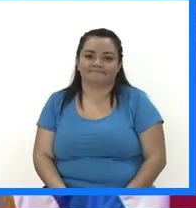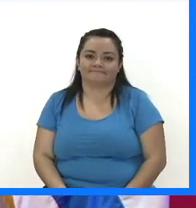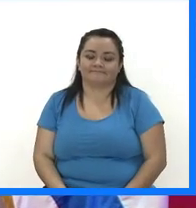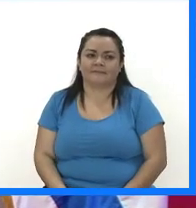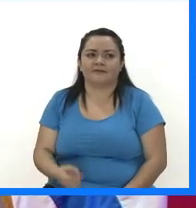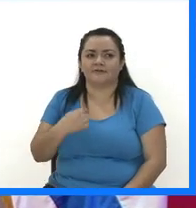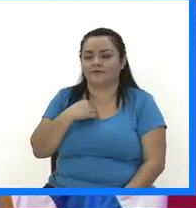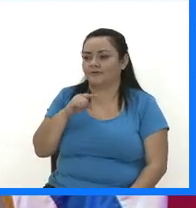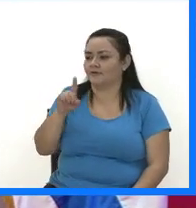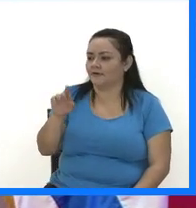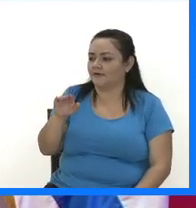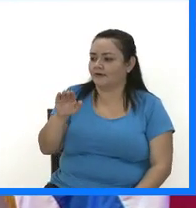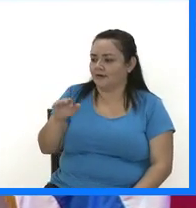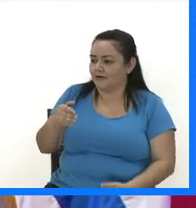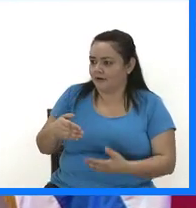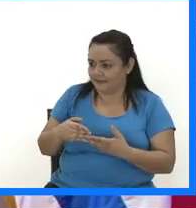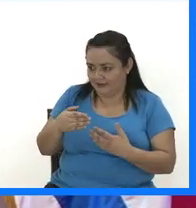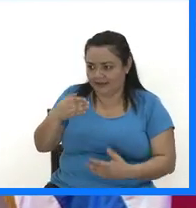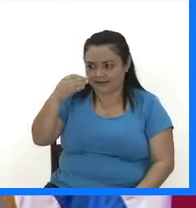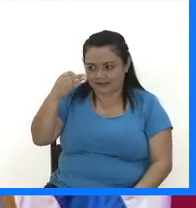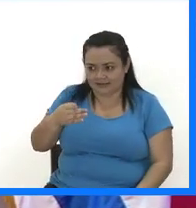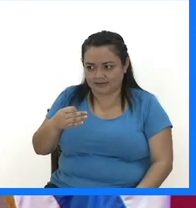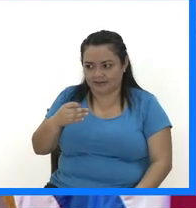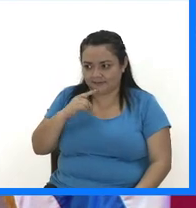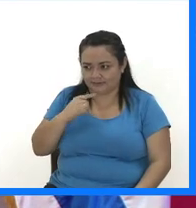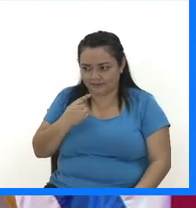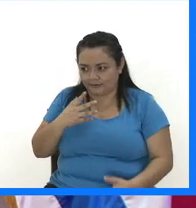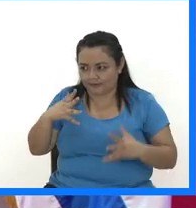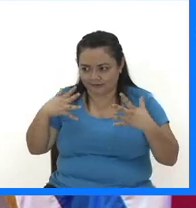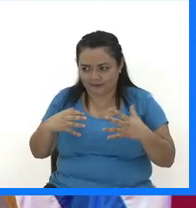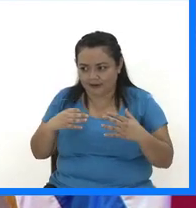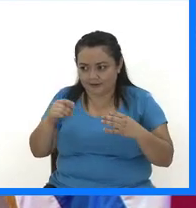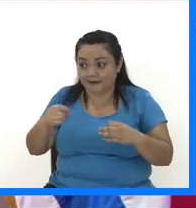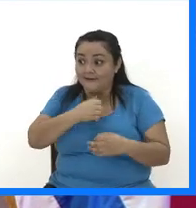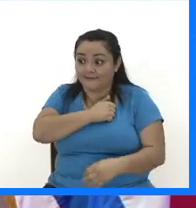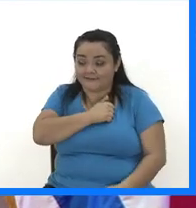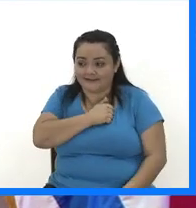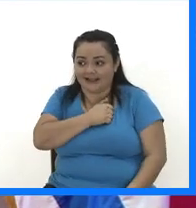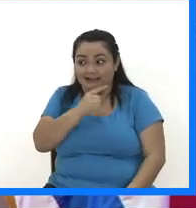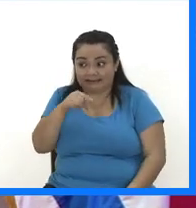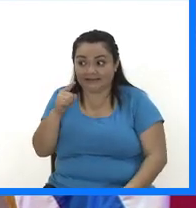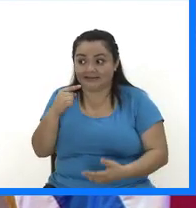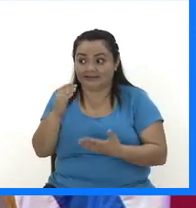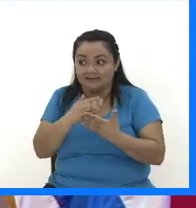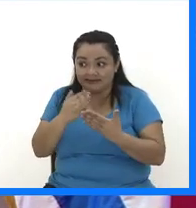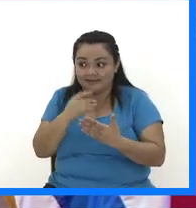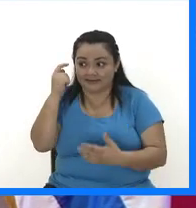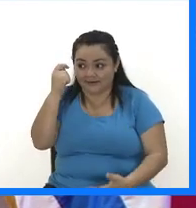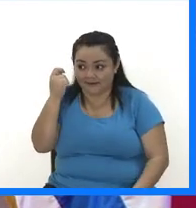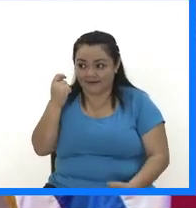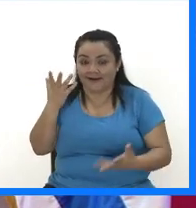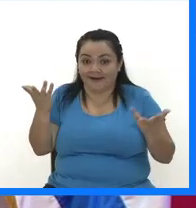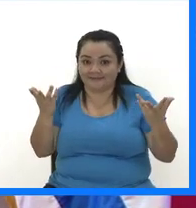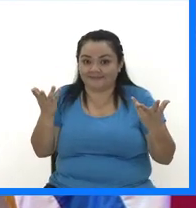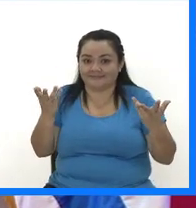mira hijo este es un paso serio y solemne dónde se toman de lado al otro fin de afrontar las situaciones que te pongan la vida triste